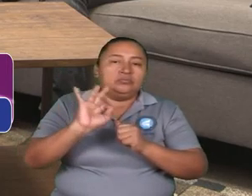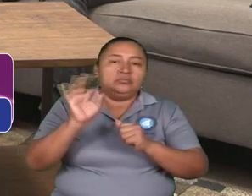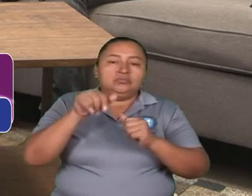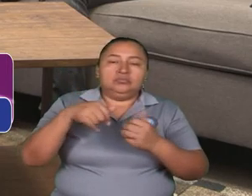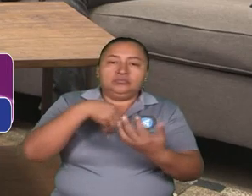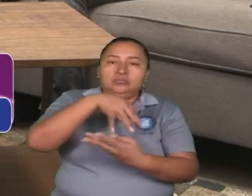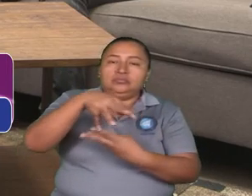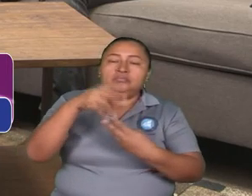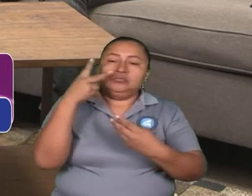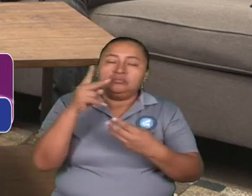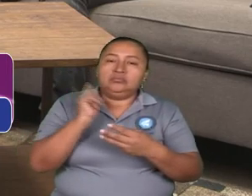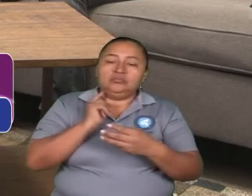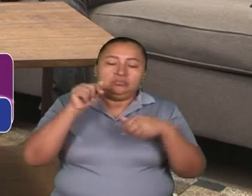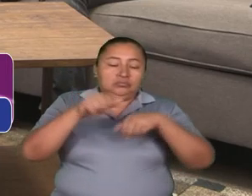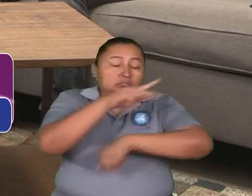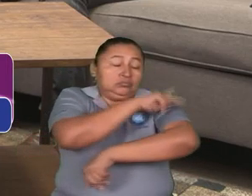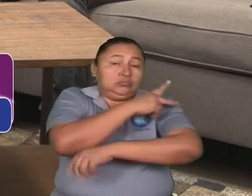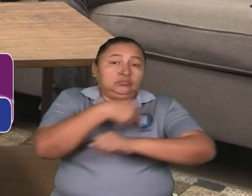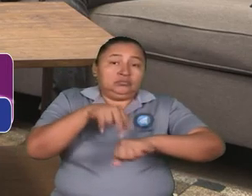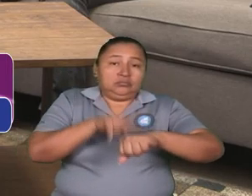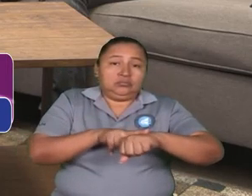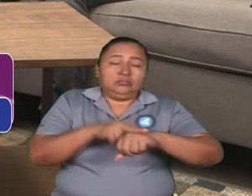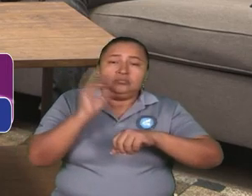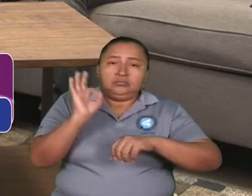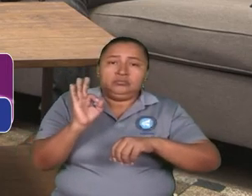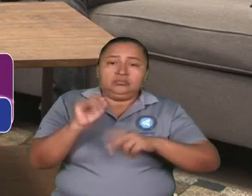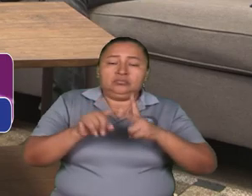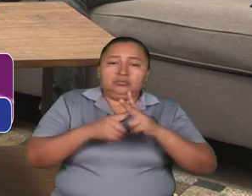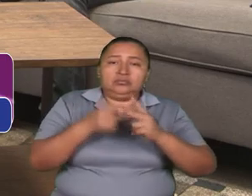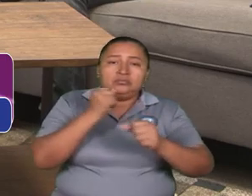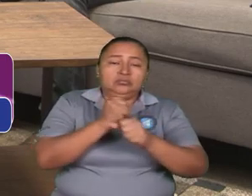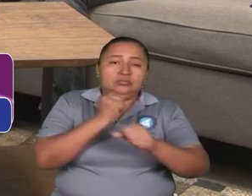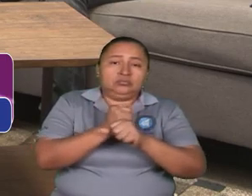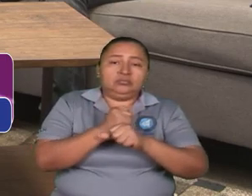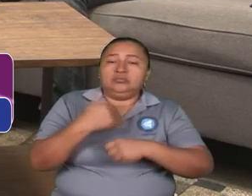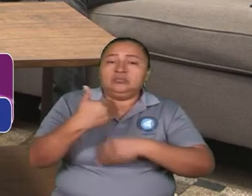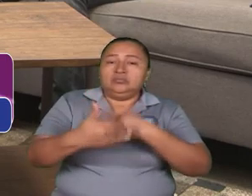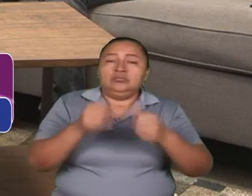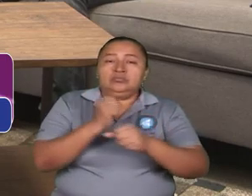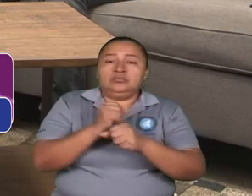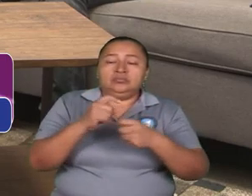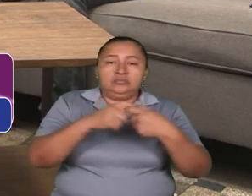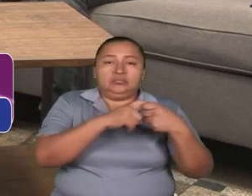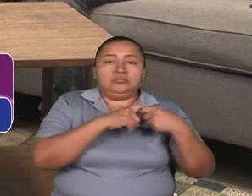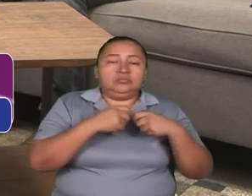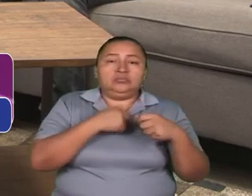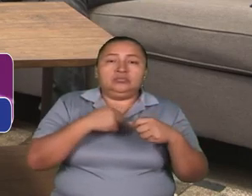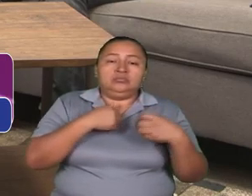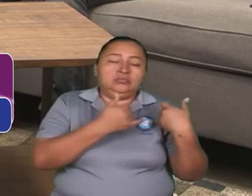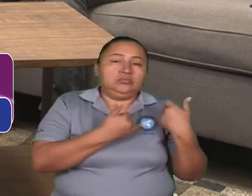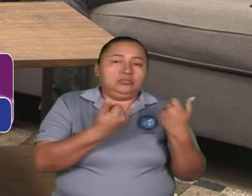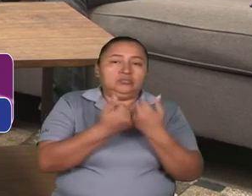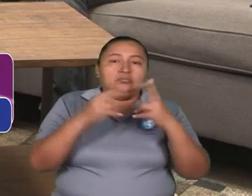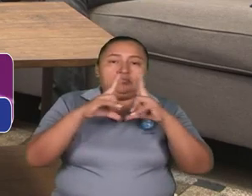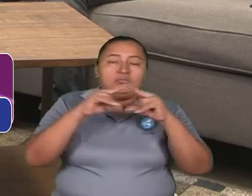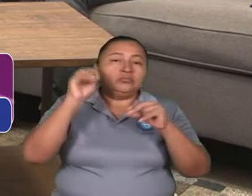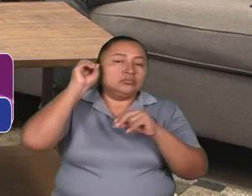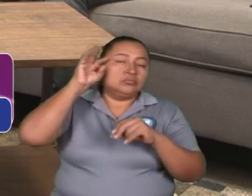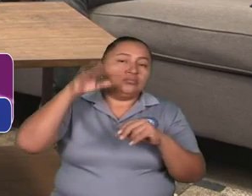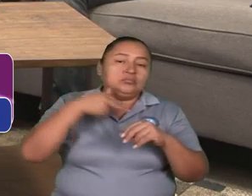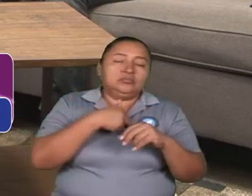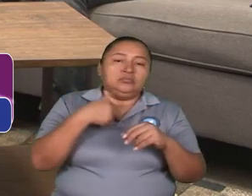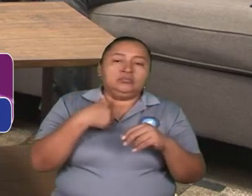turísticos es gratis. Es gratuito. Solamente en el centro turístico de Silonen, ¿verdad? Que por mantenimiento del área,